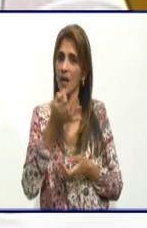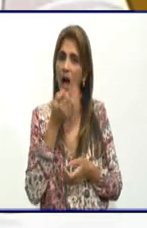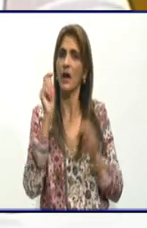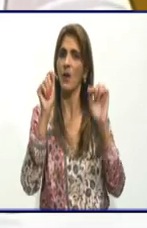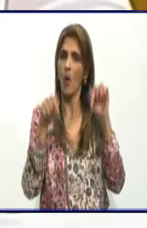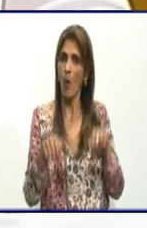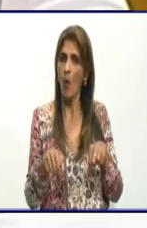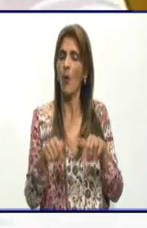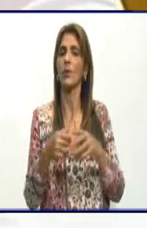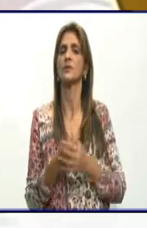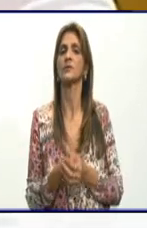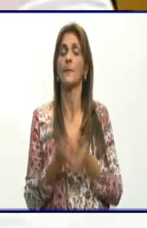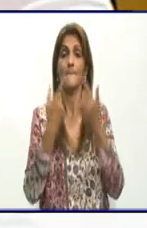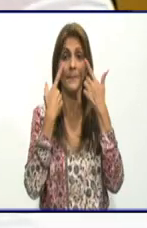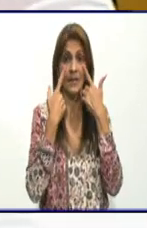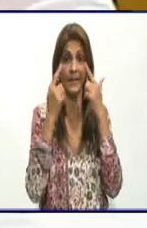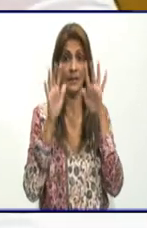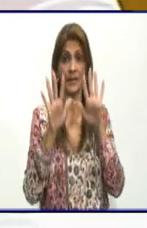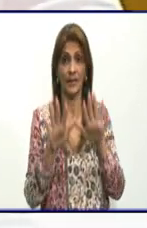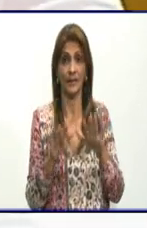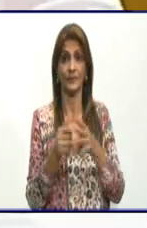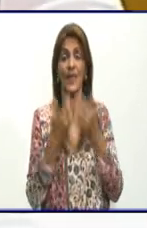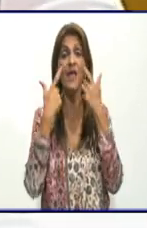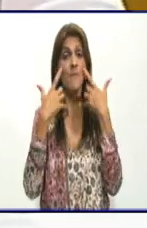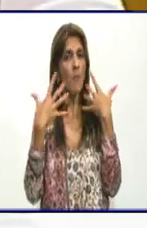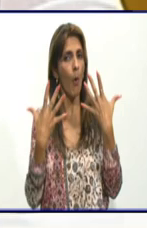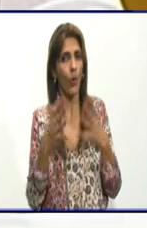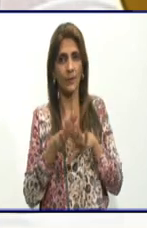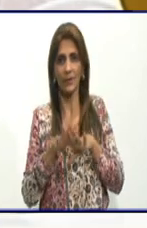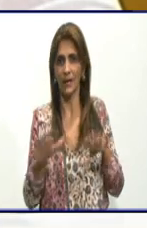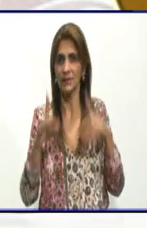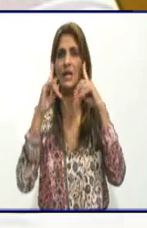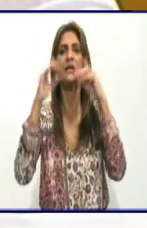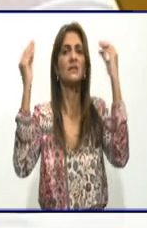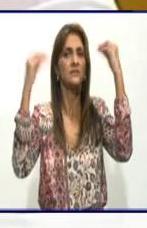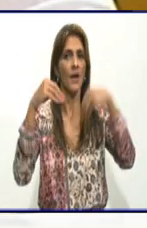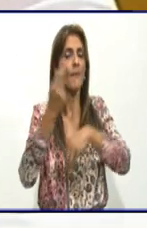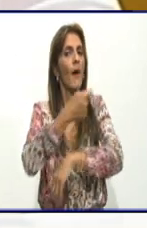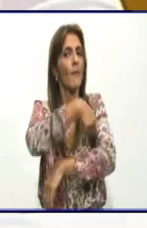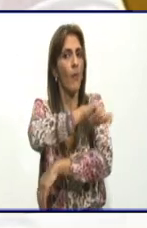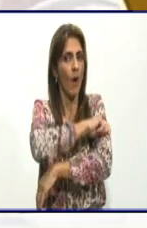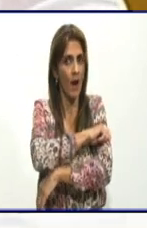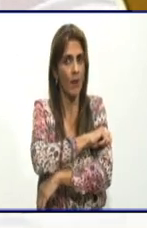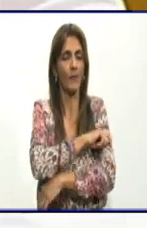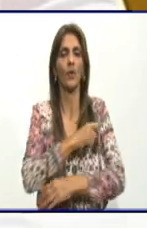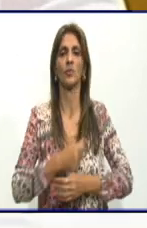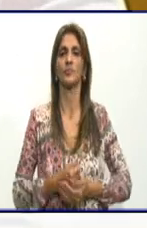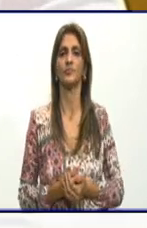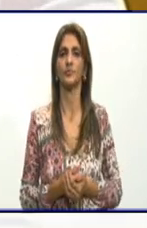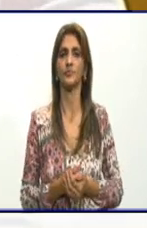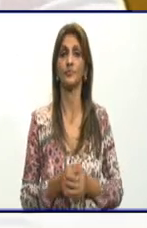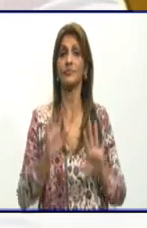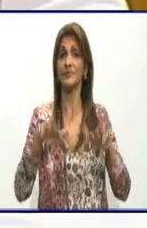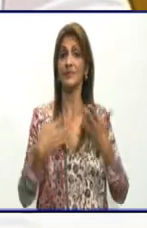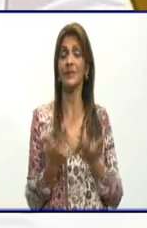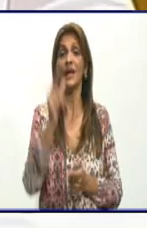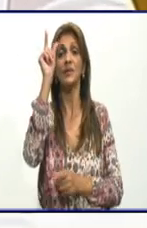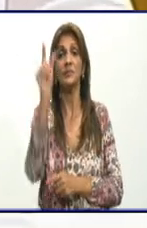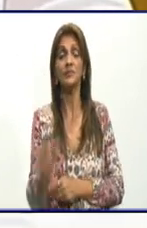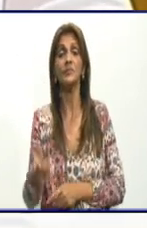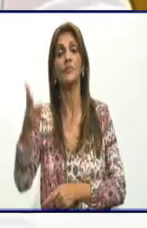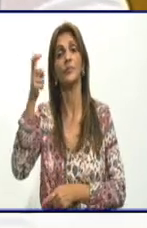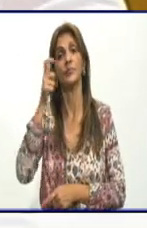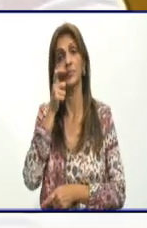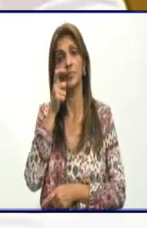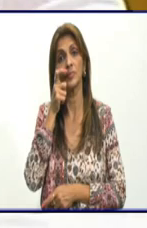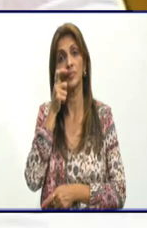momento. Miren, es importante que conozca la población que el operario de vectores debe de